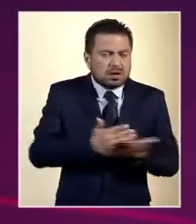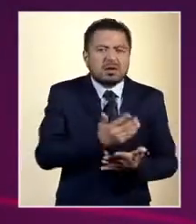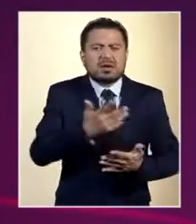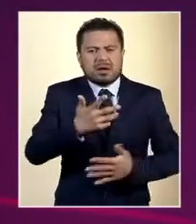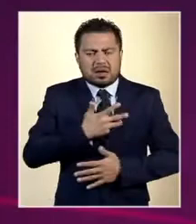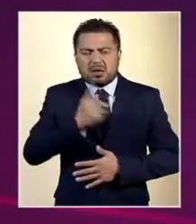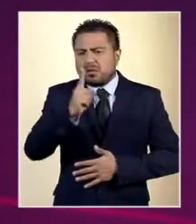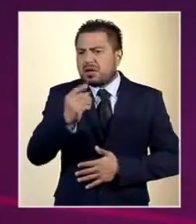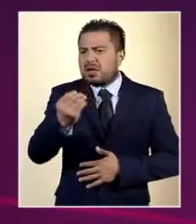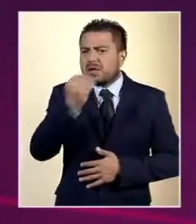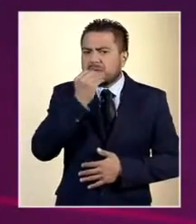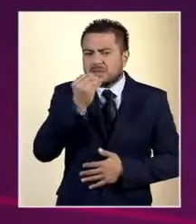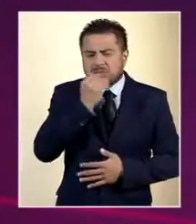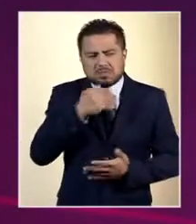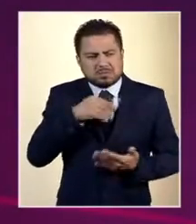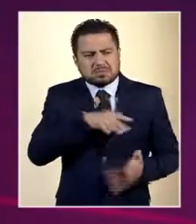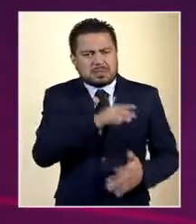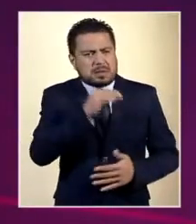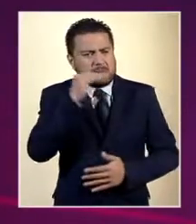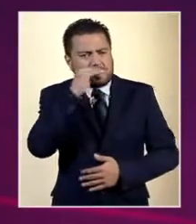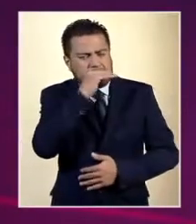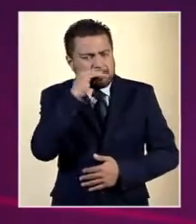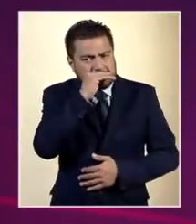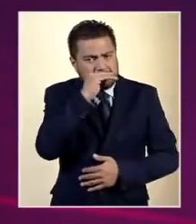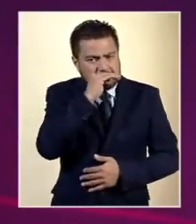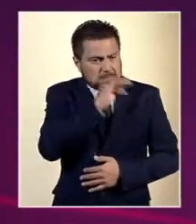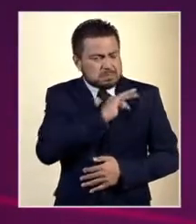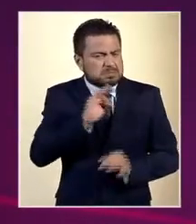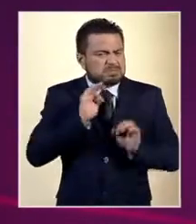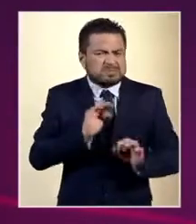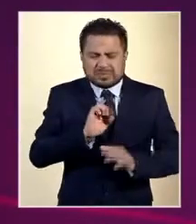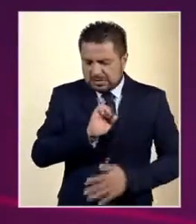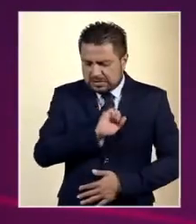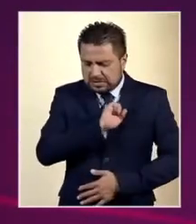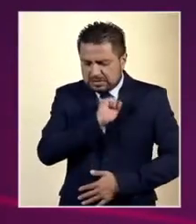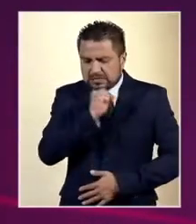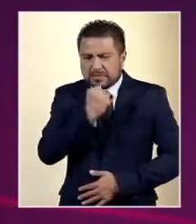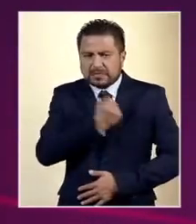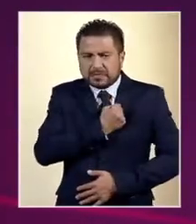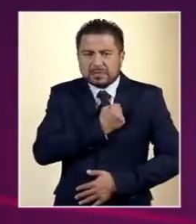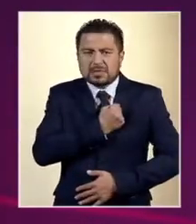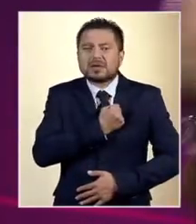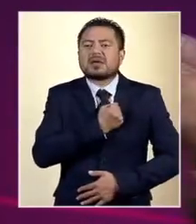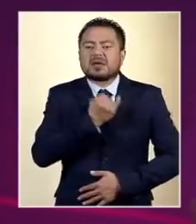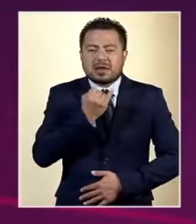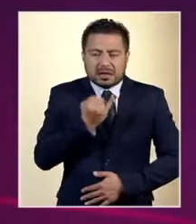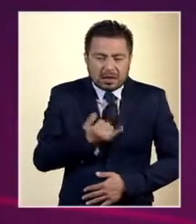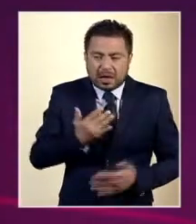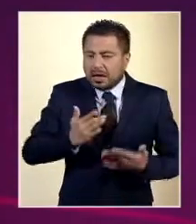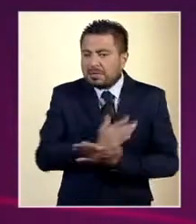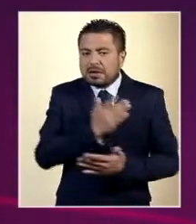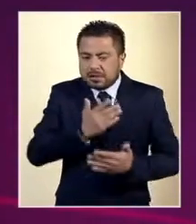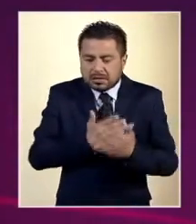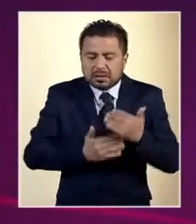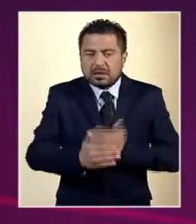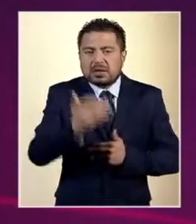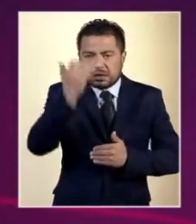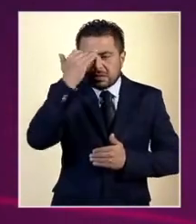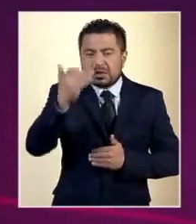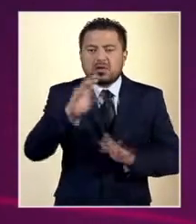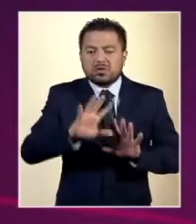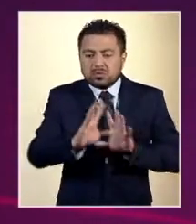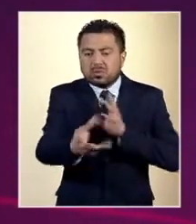tener una comida digna y nutritiva, y que durante este tiempo que vamos a